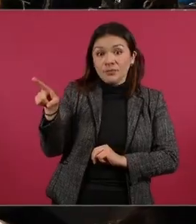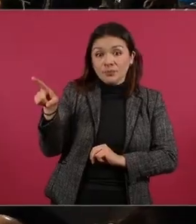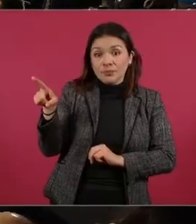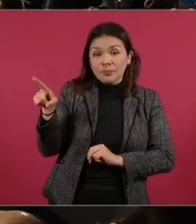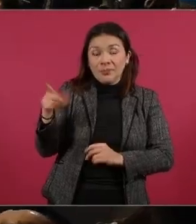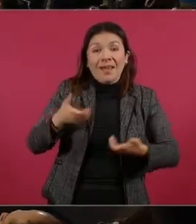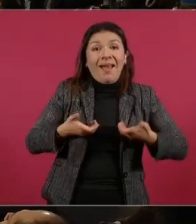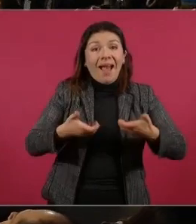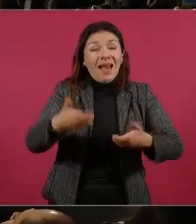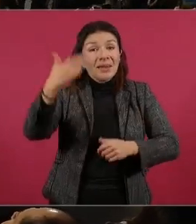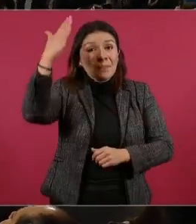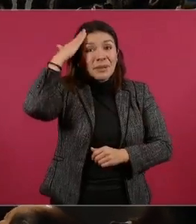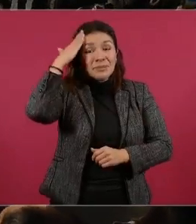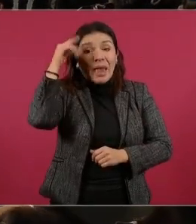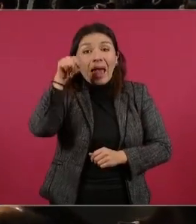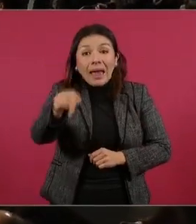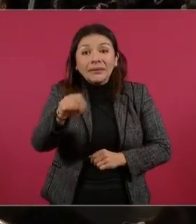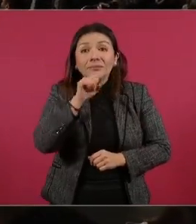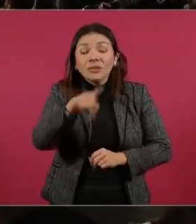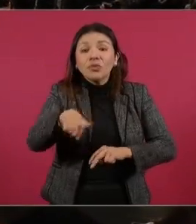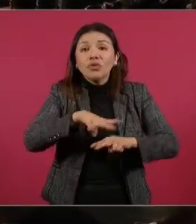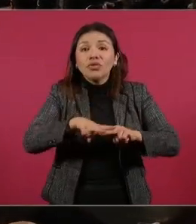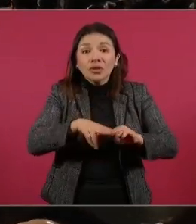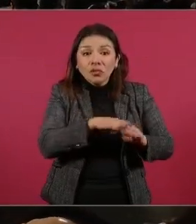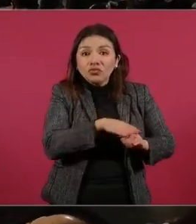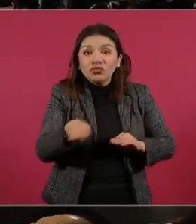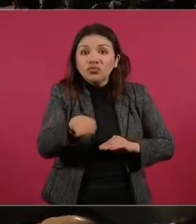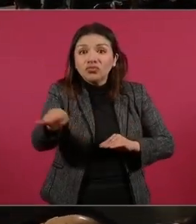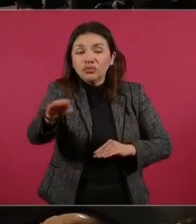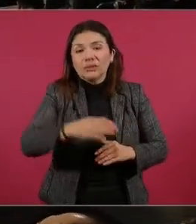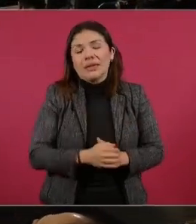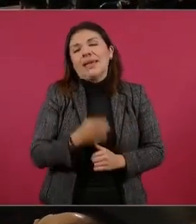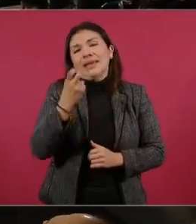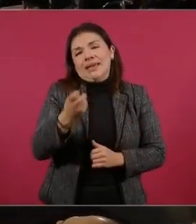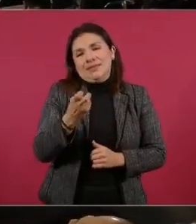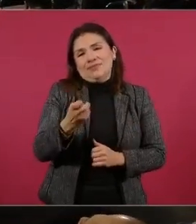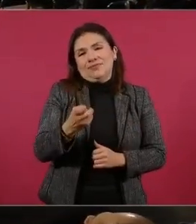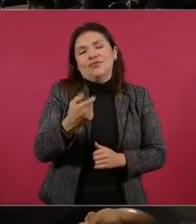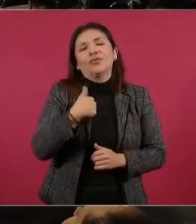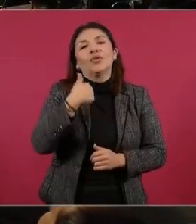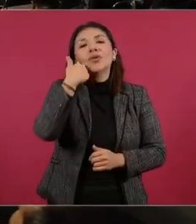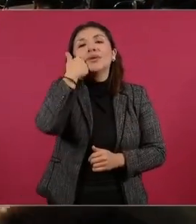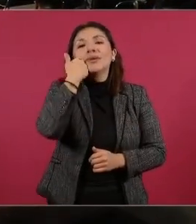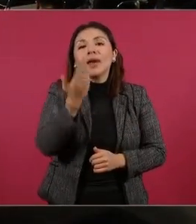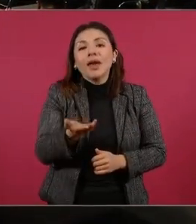la calle principal entonces lo que queremos es que